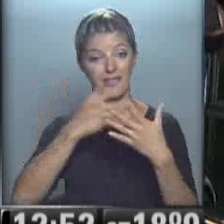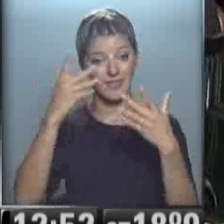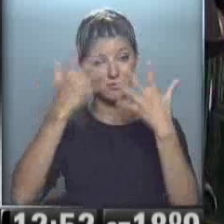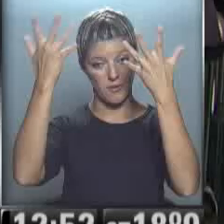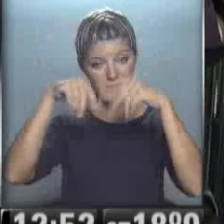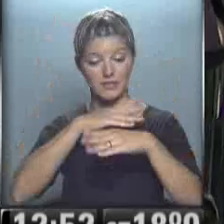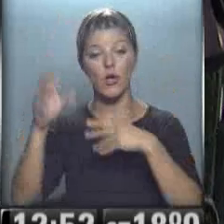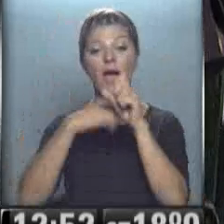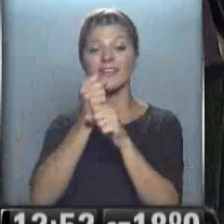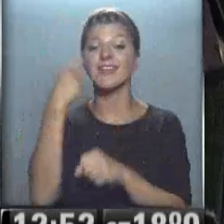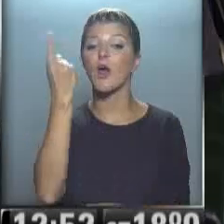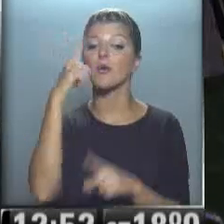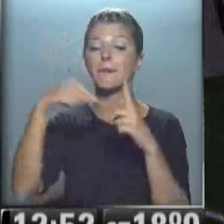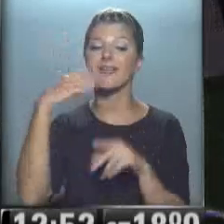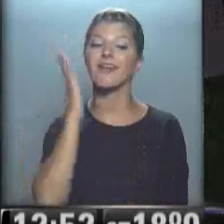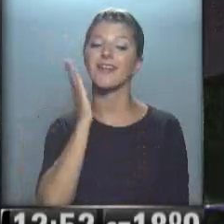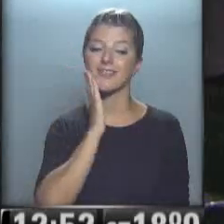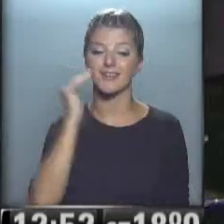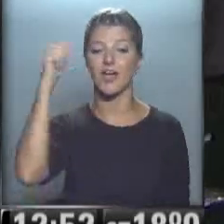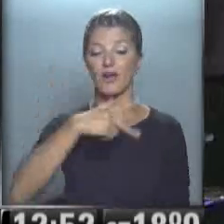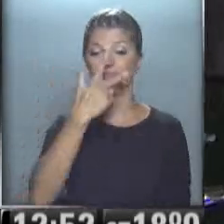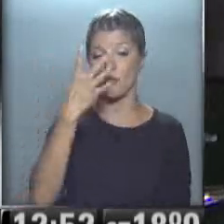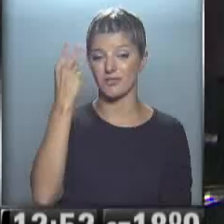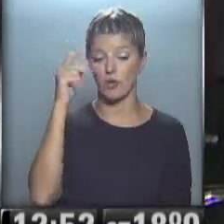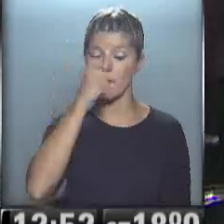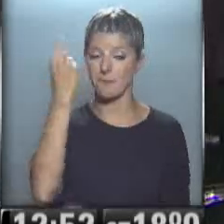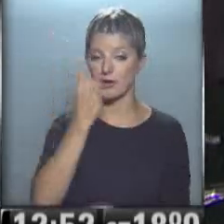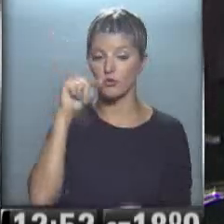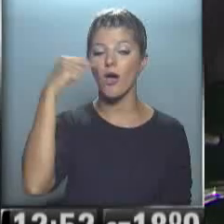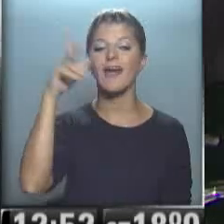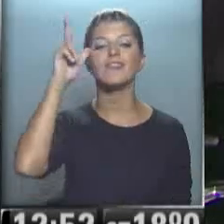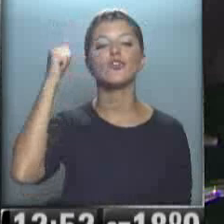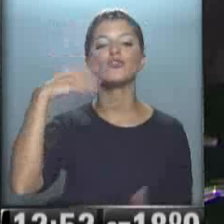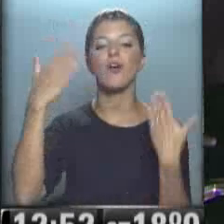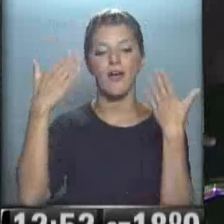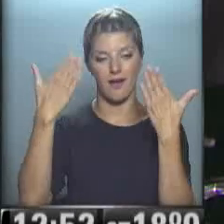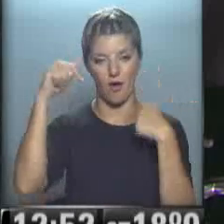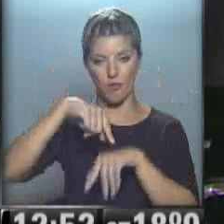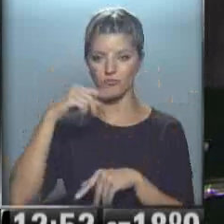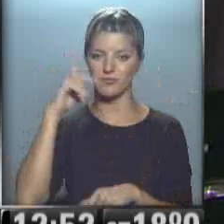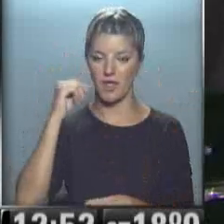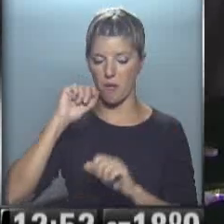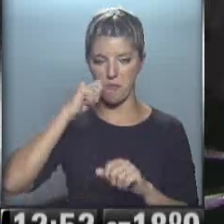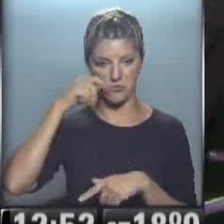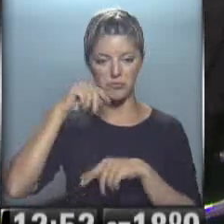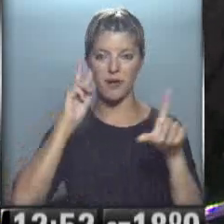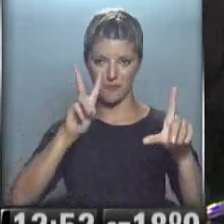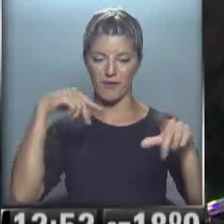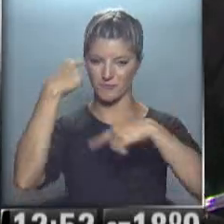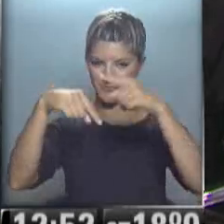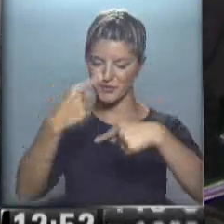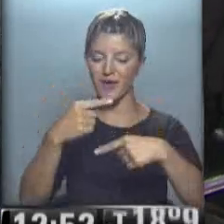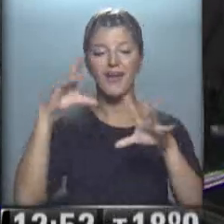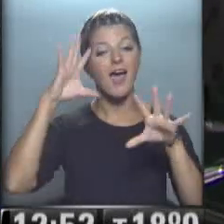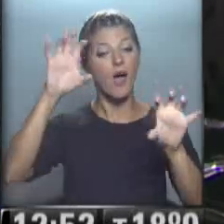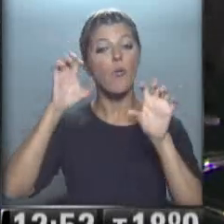13:30 Como cada sábado pasaron 52 minutos de las 12 18 gr9 dé la temperatura una jornada estupenda para seguir viendo visión 7 internacional recuerden